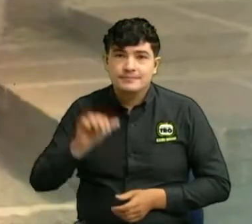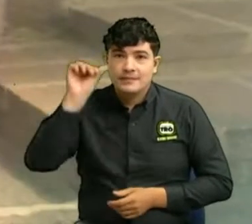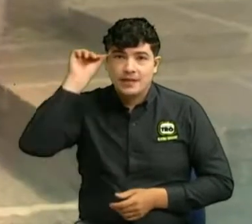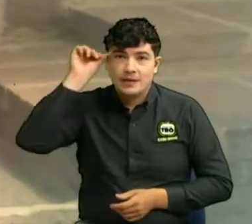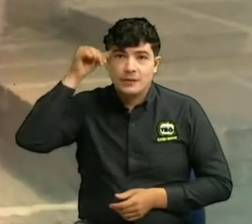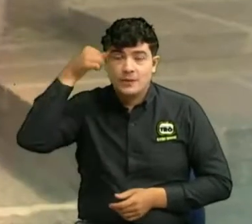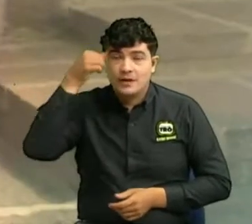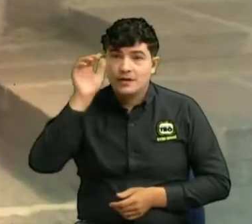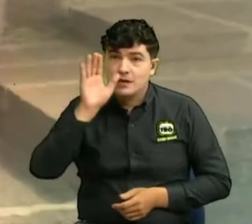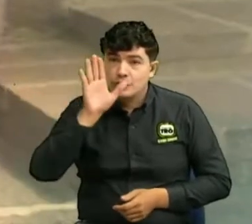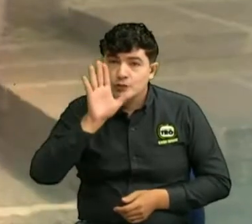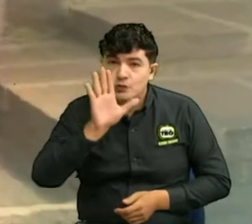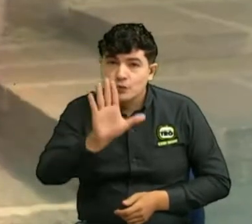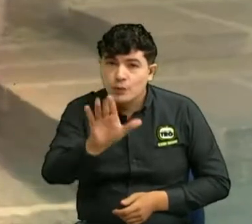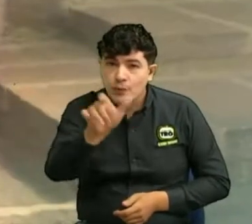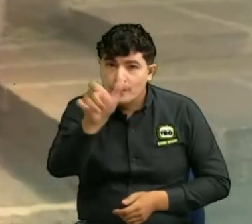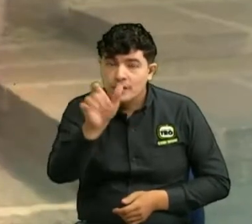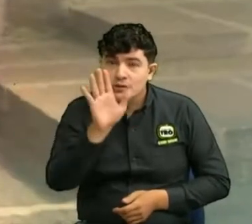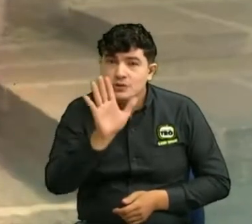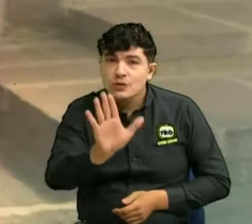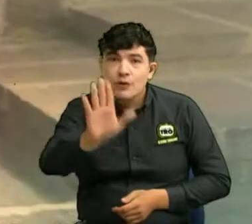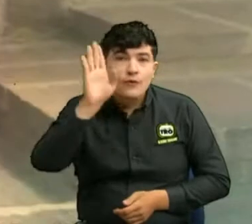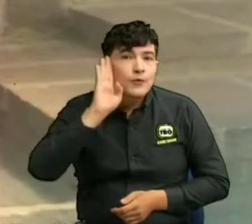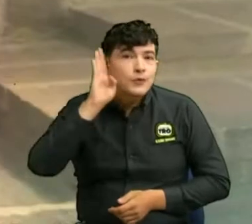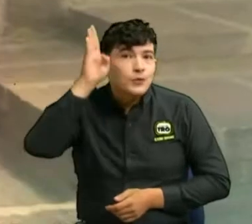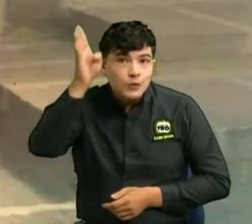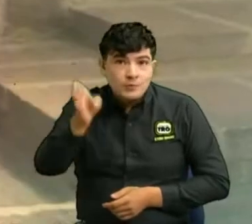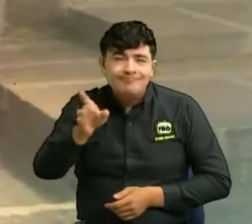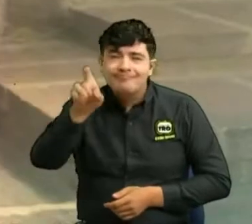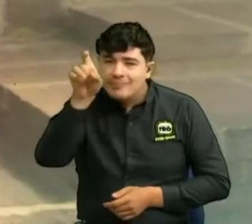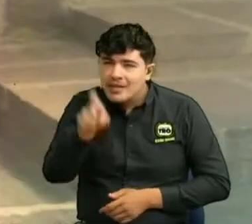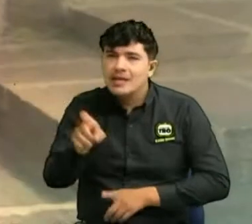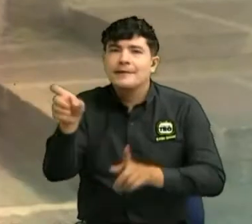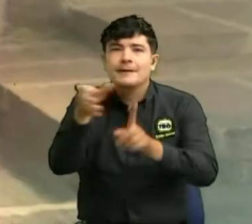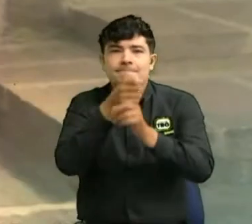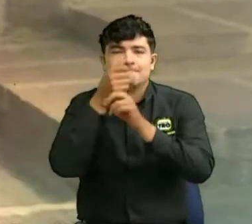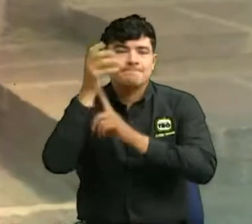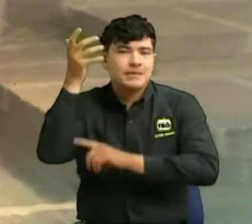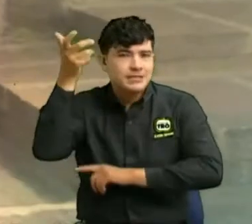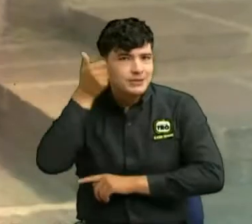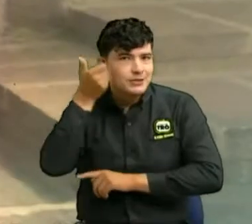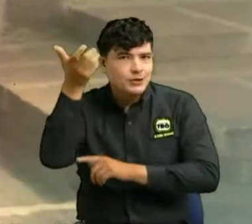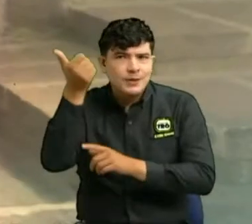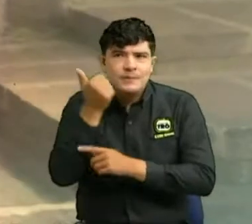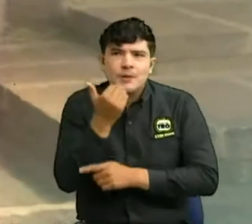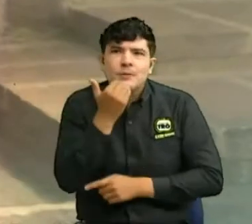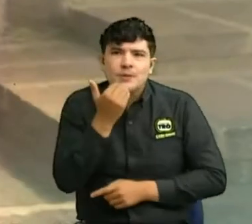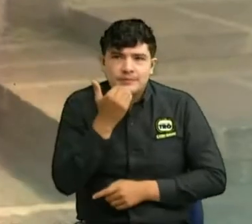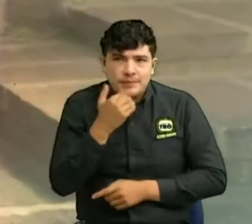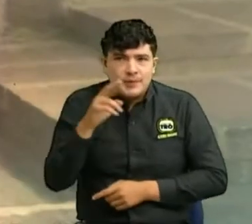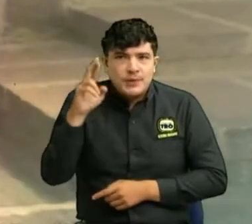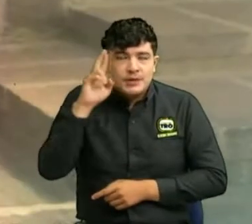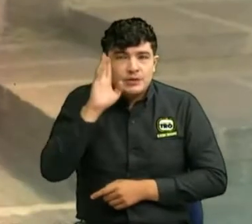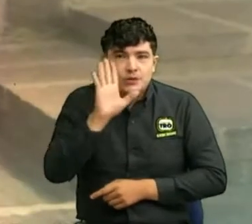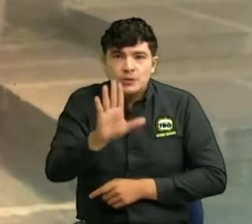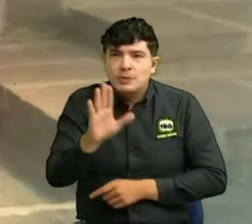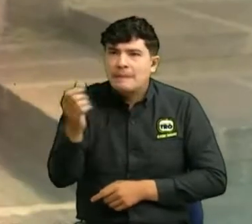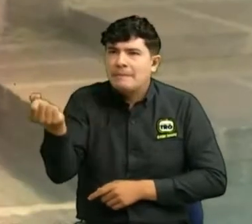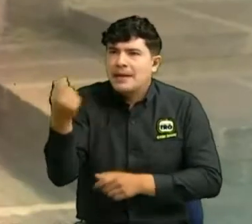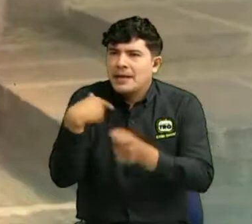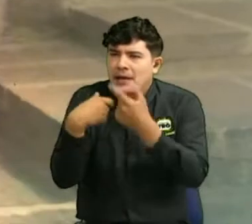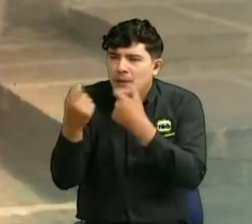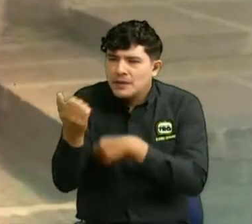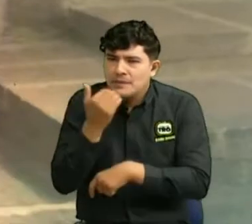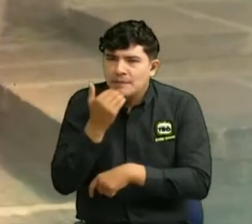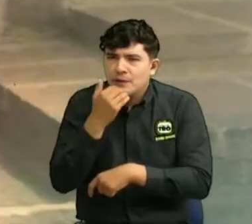que su futuro es una pensión. Entonces, cualquier inquietud que usted tenga respecto a si debe